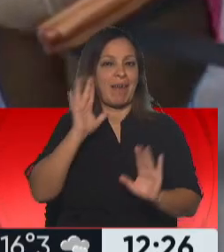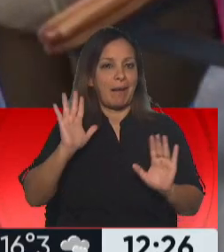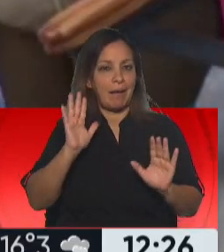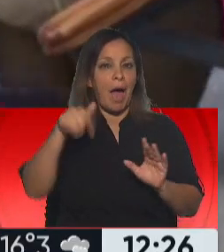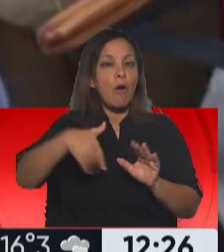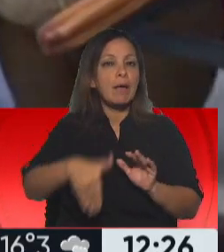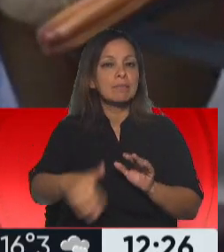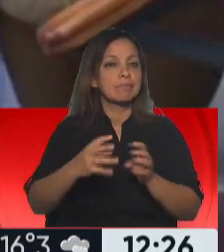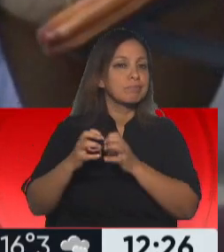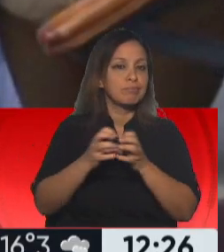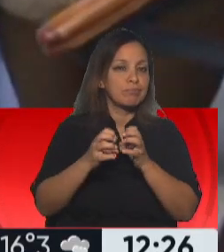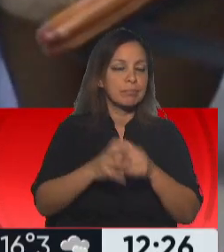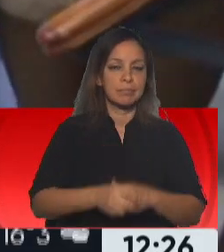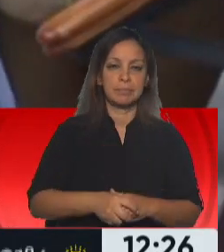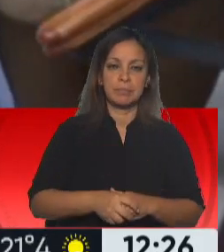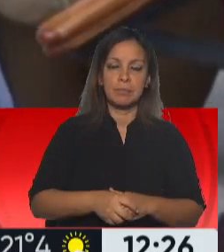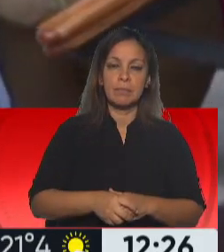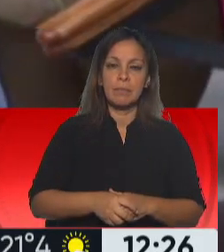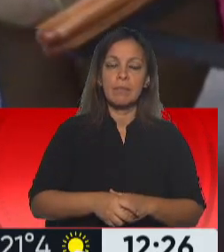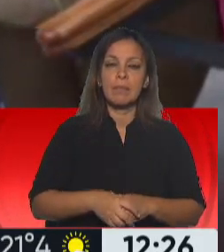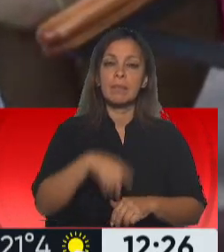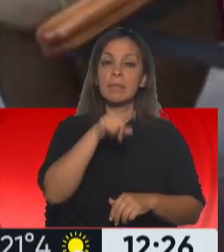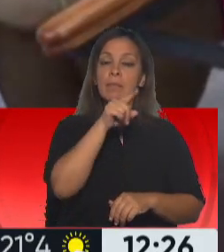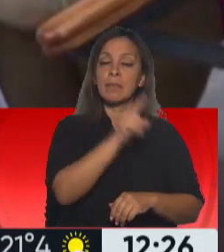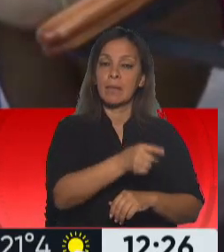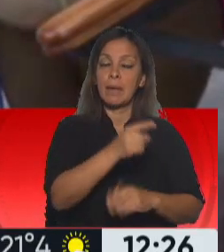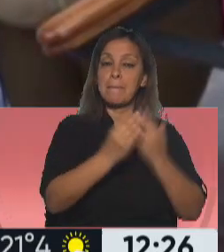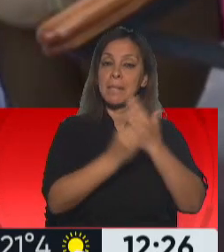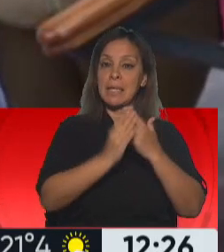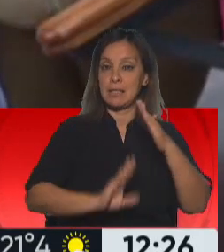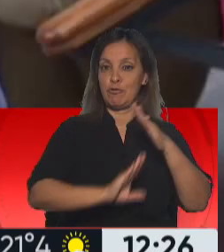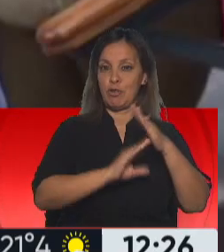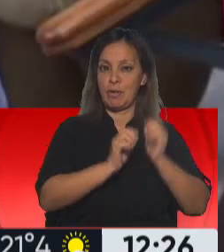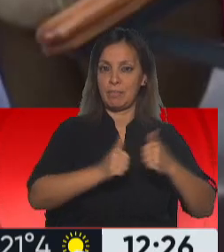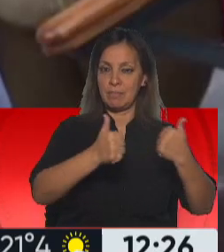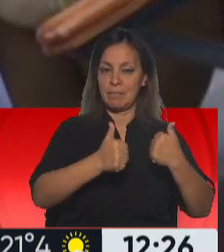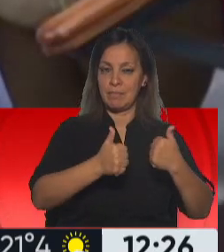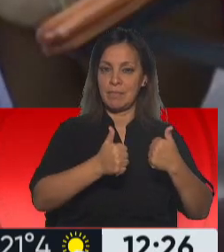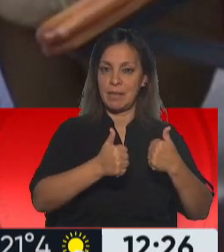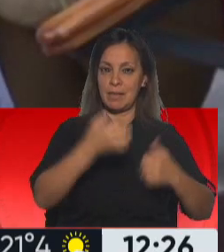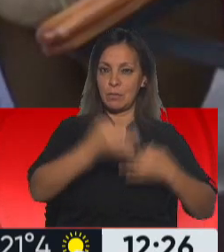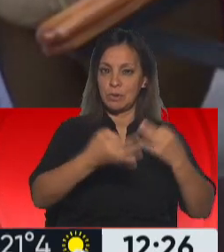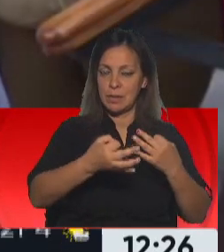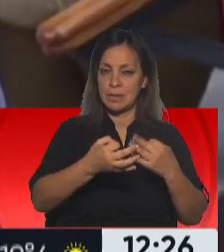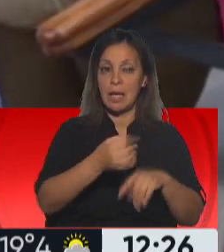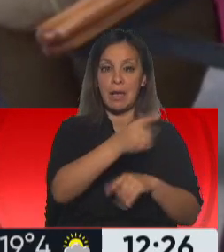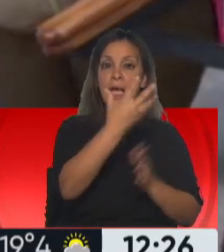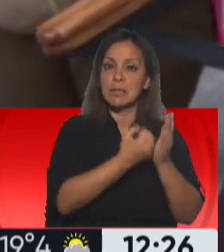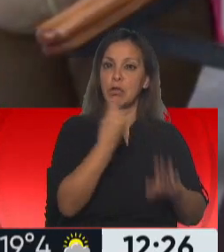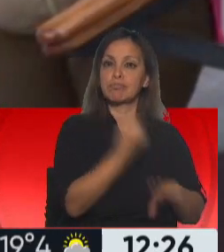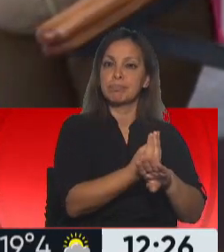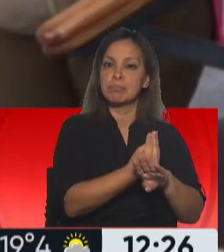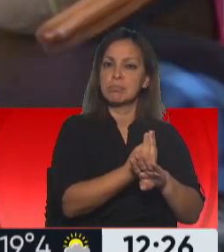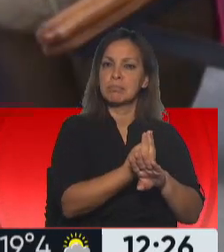ahora, ¿no? El hecho de que haya aceptado el cargo de ministro de la Corte por decreto y en comisión, ¿cambia la situación interna